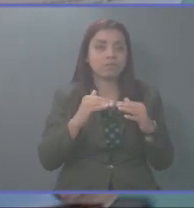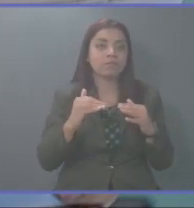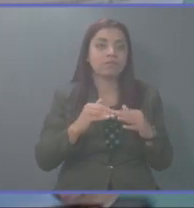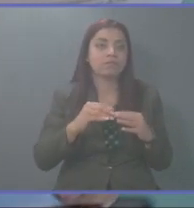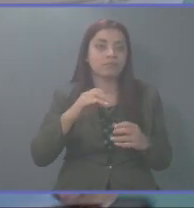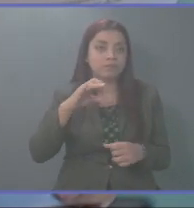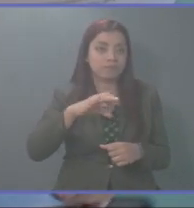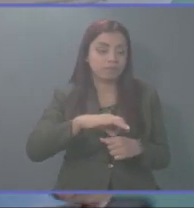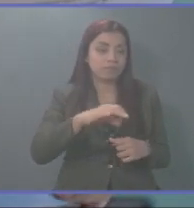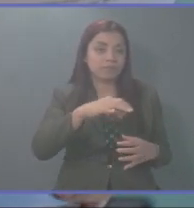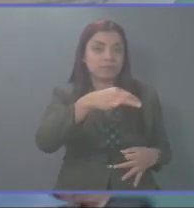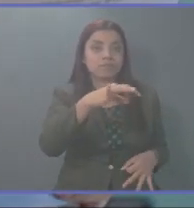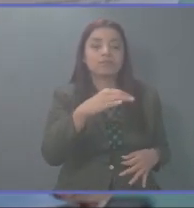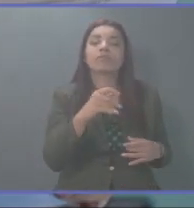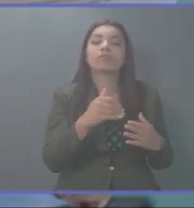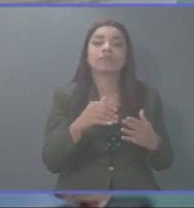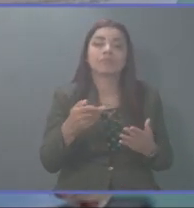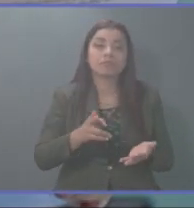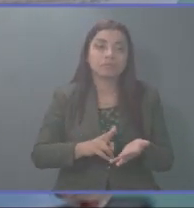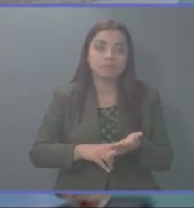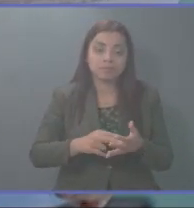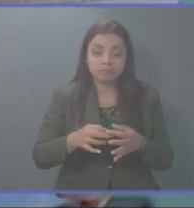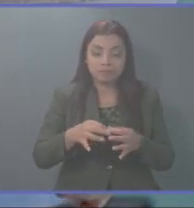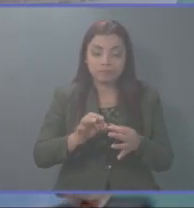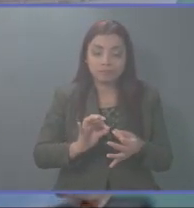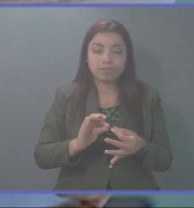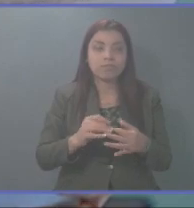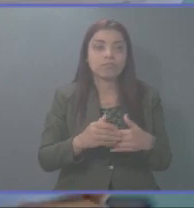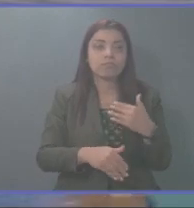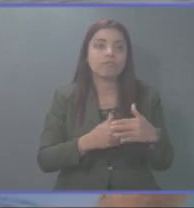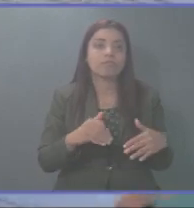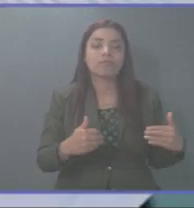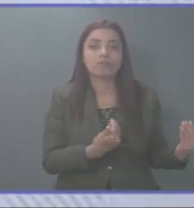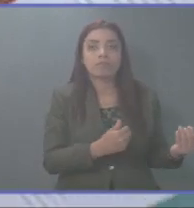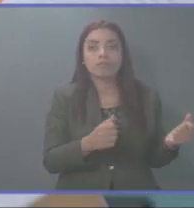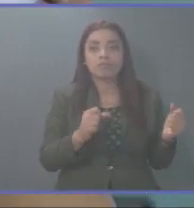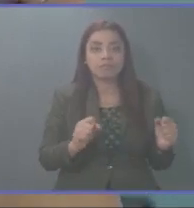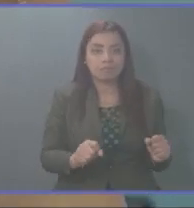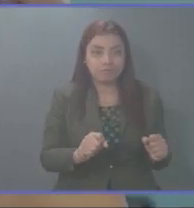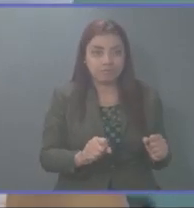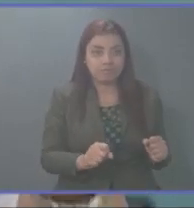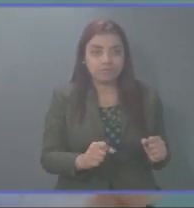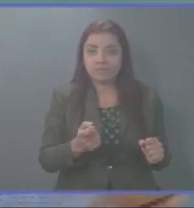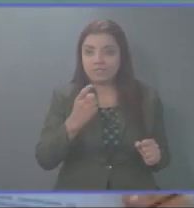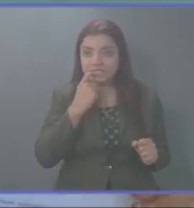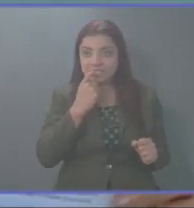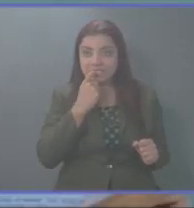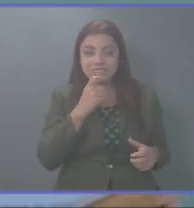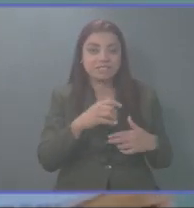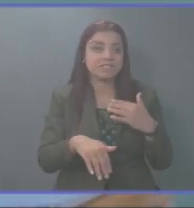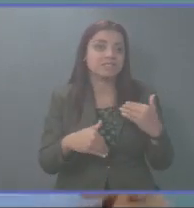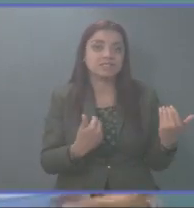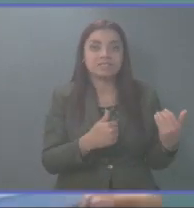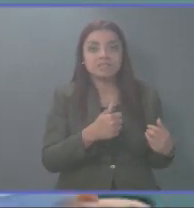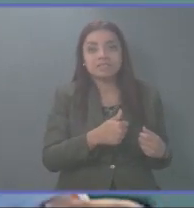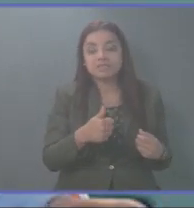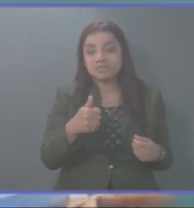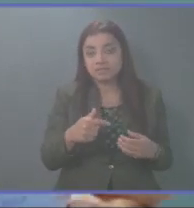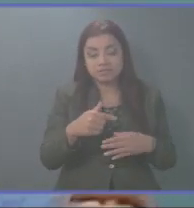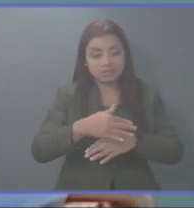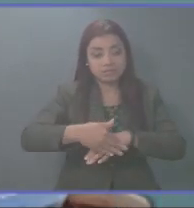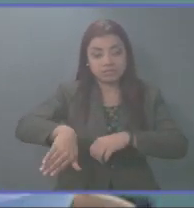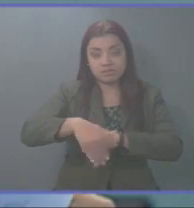votación respectiva y la ficha desprendible debidamente llena dentro del sobre gris que lleva impresa la dirección que el